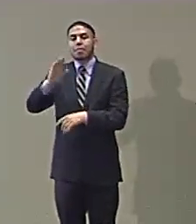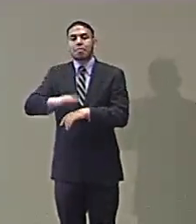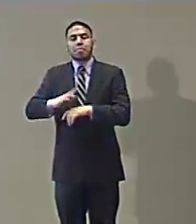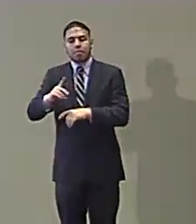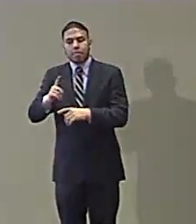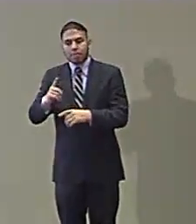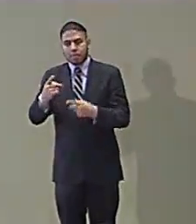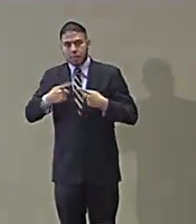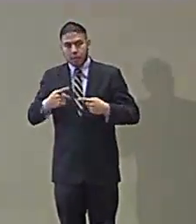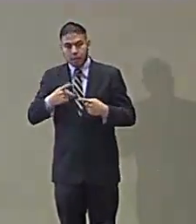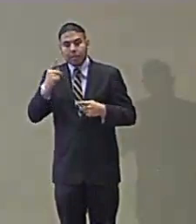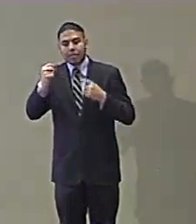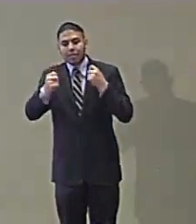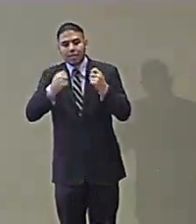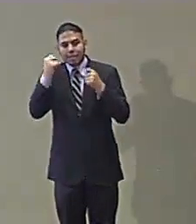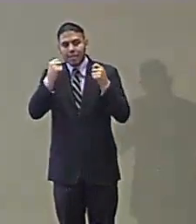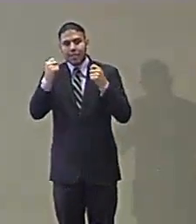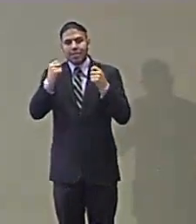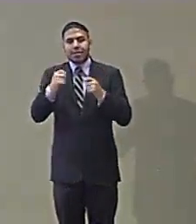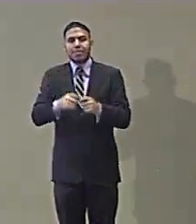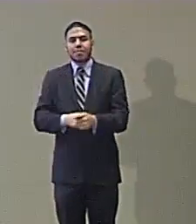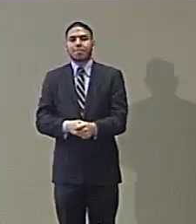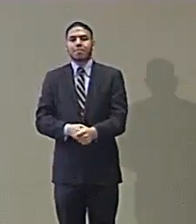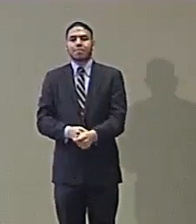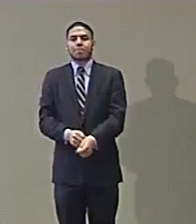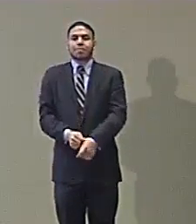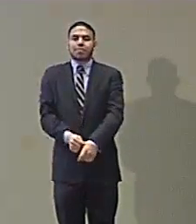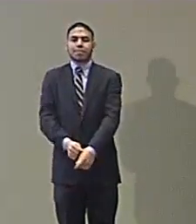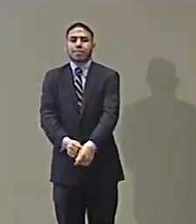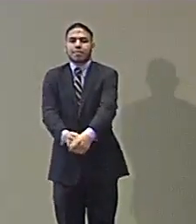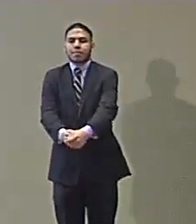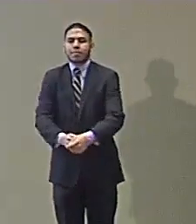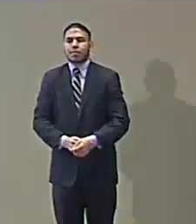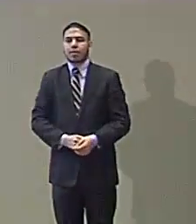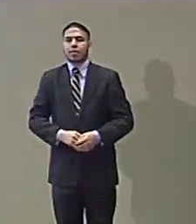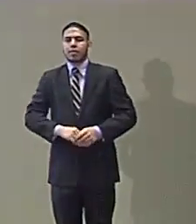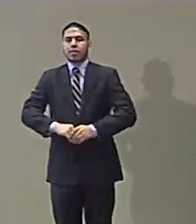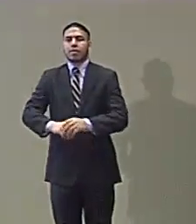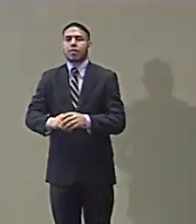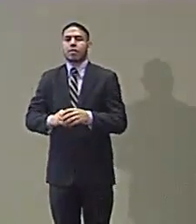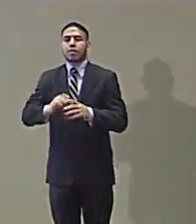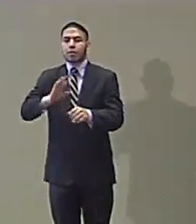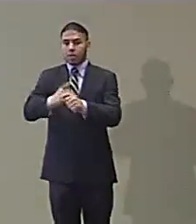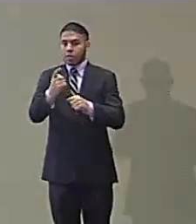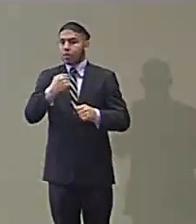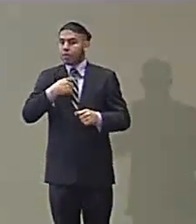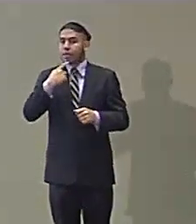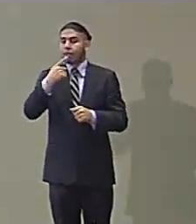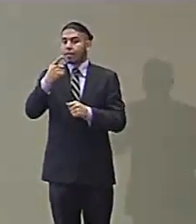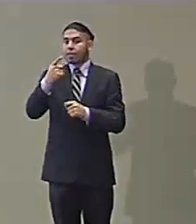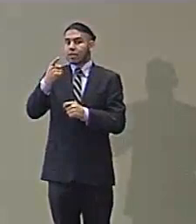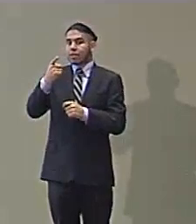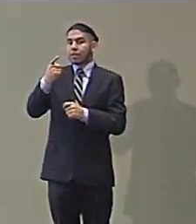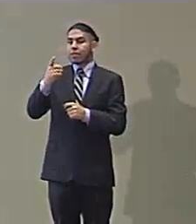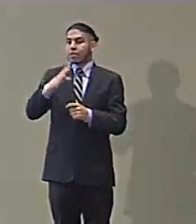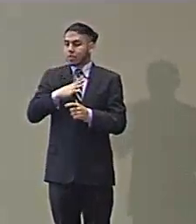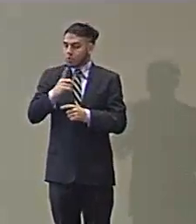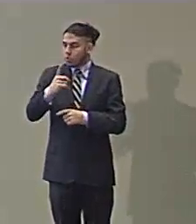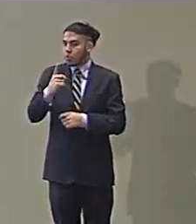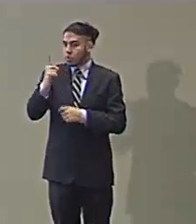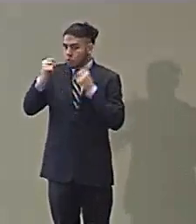viajeros eran turistas y por qué porque turista es todo aquel que tiene una pernocta o más en el país